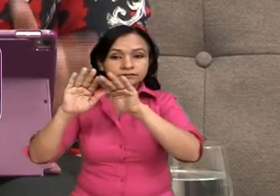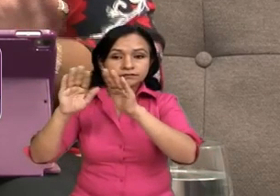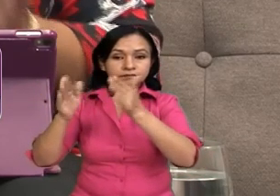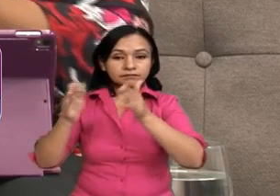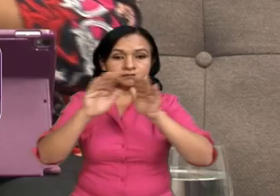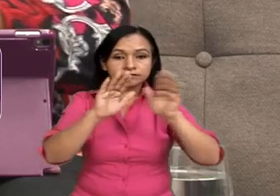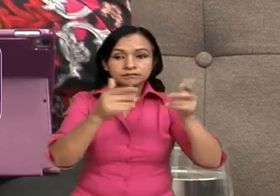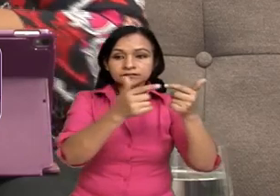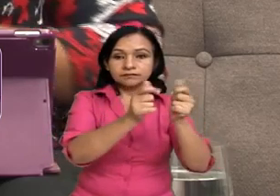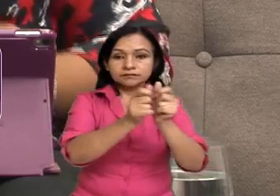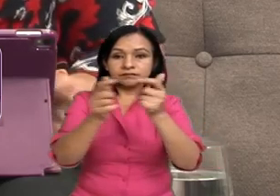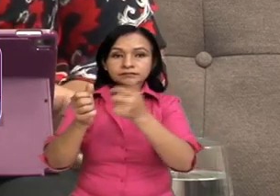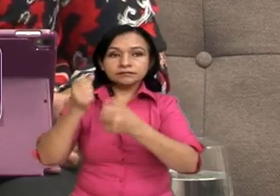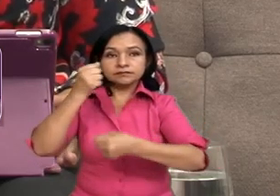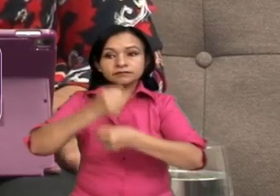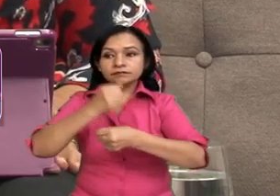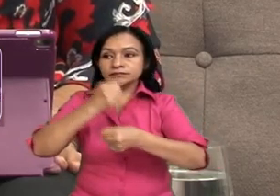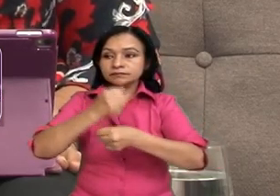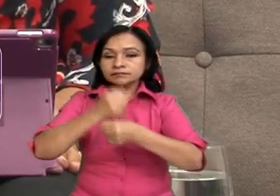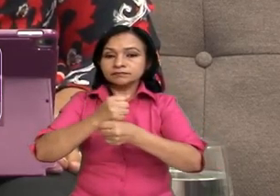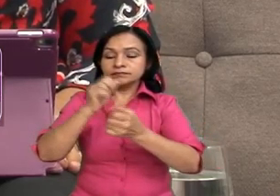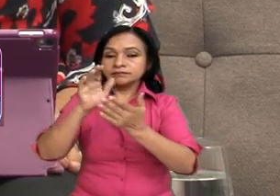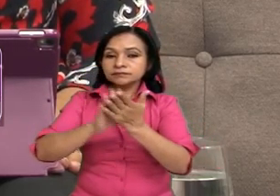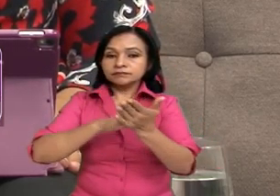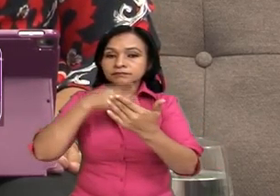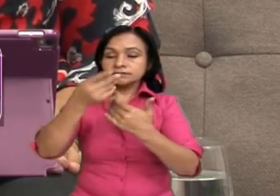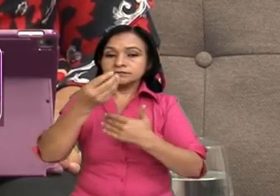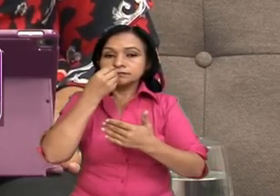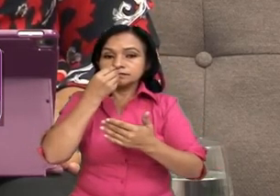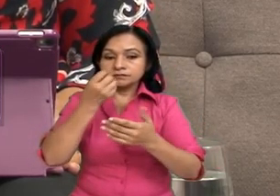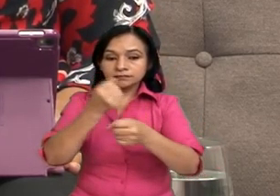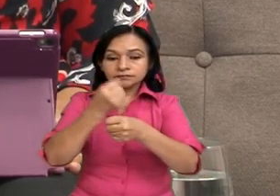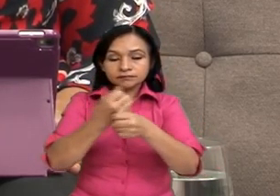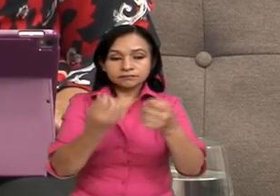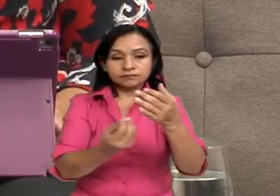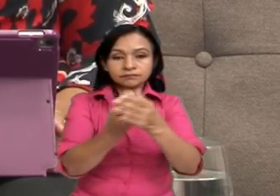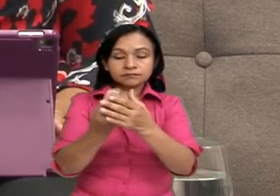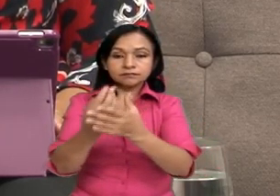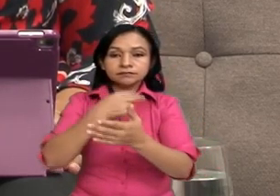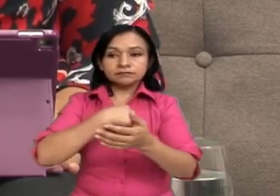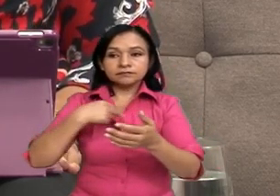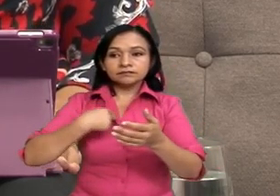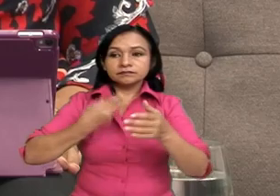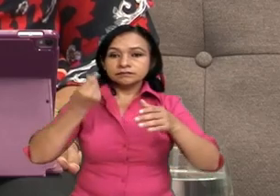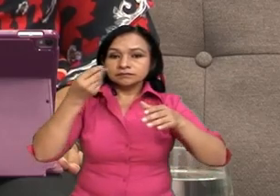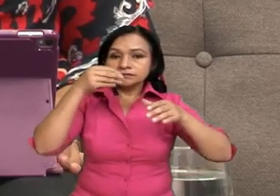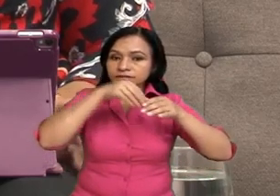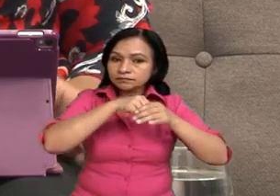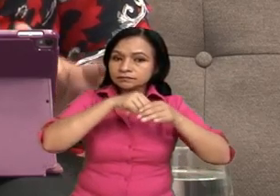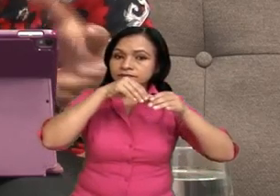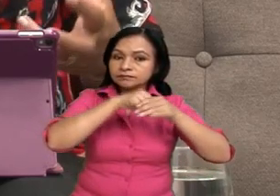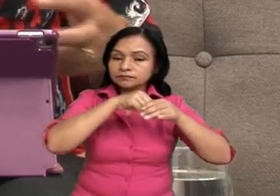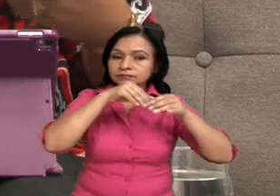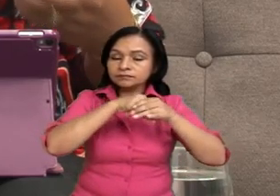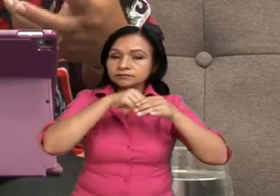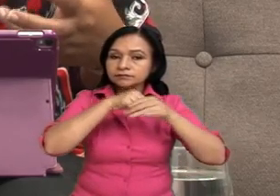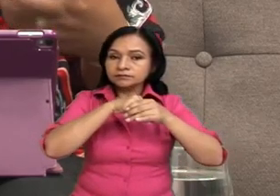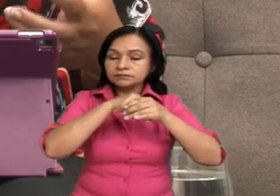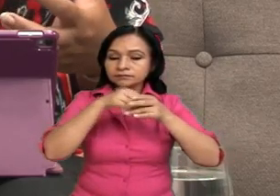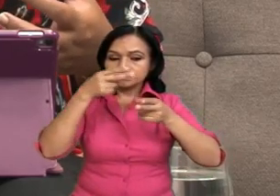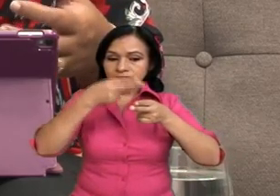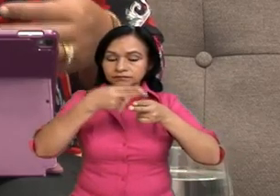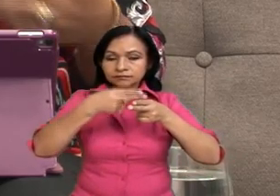vienen acompañándose del programa productivo alimentario han generado ahorros en cuentas a nombre